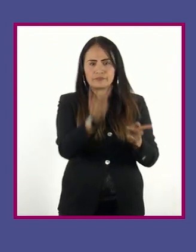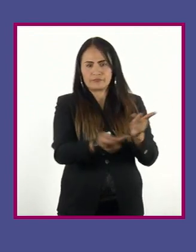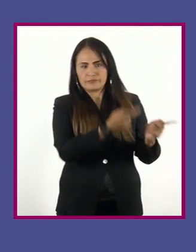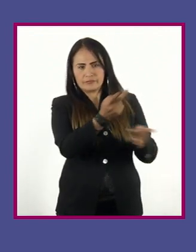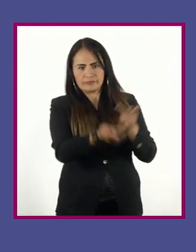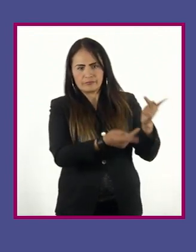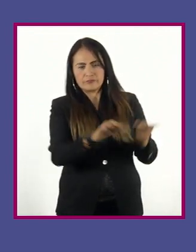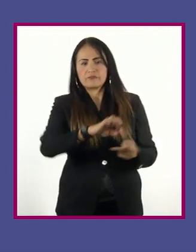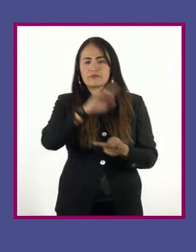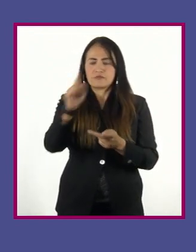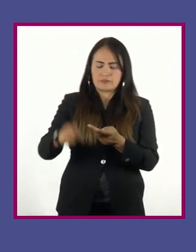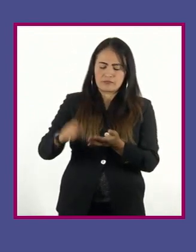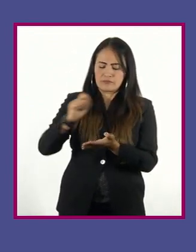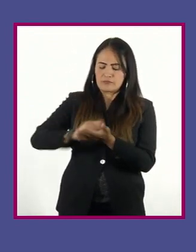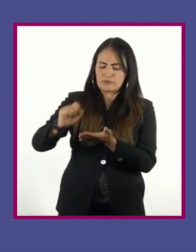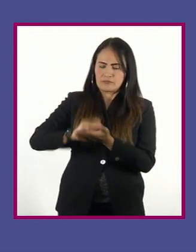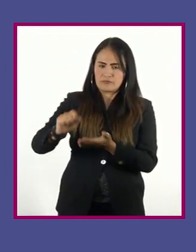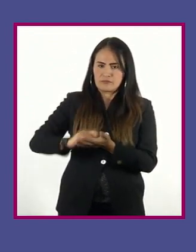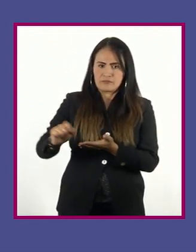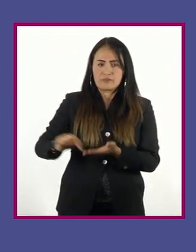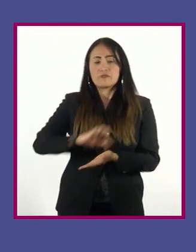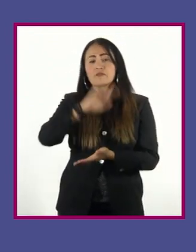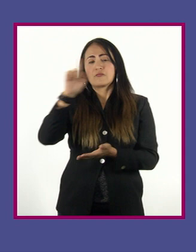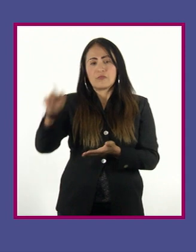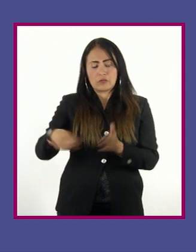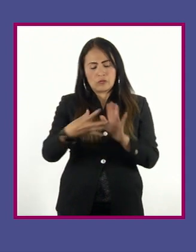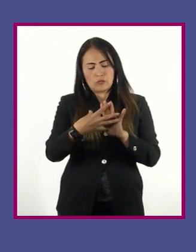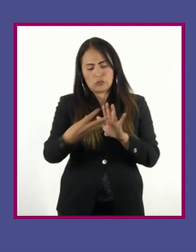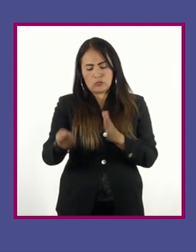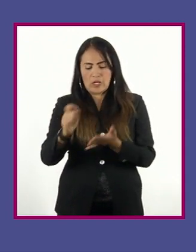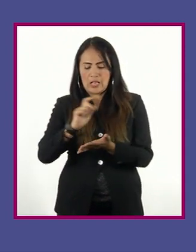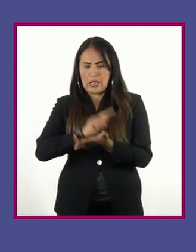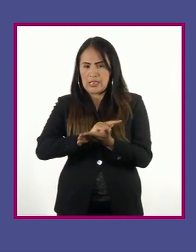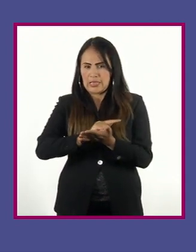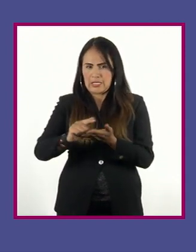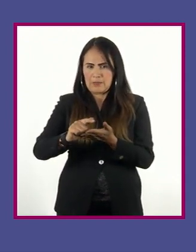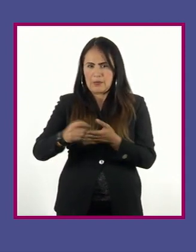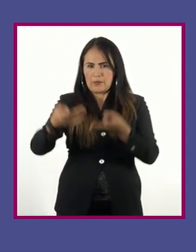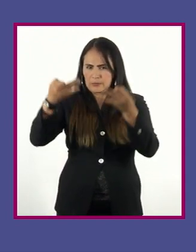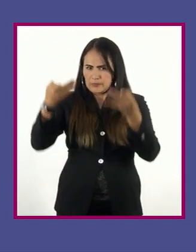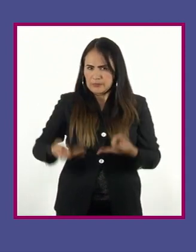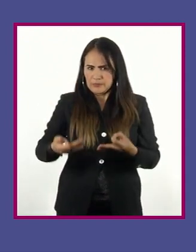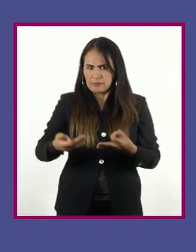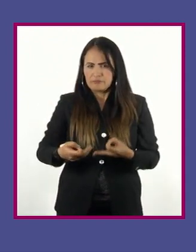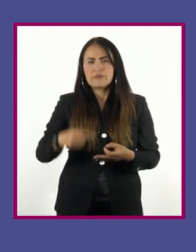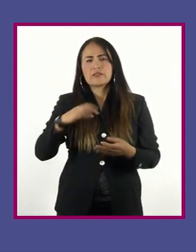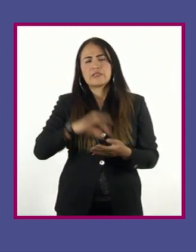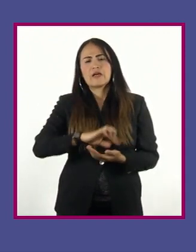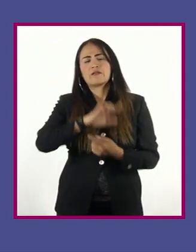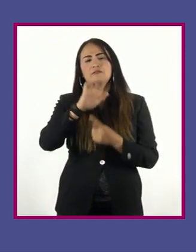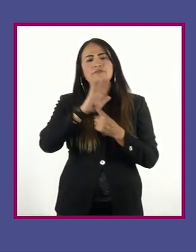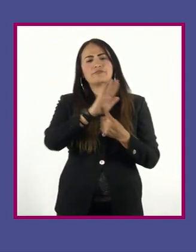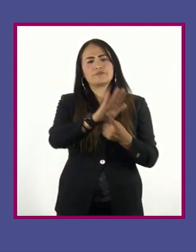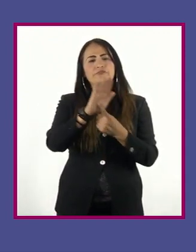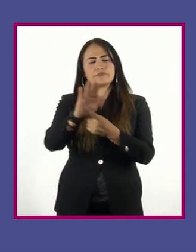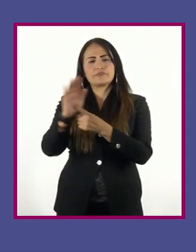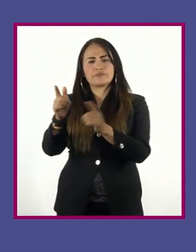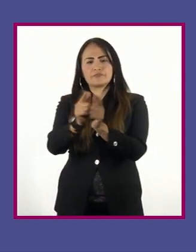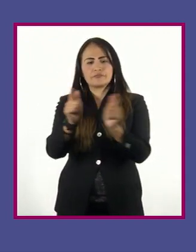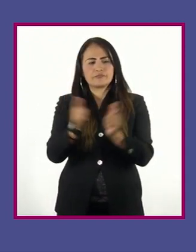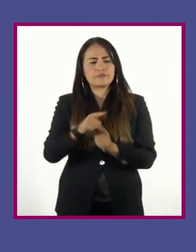borrador y después la versión final del reporte y el proceso culminarán cuando se comparta la entrevista ante el